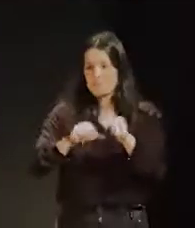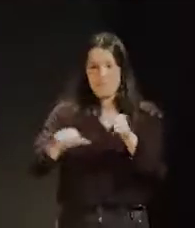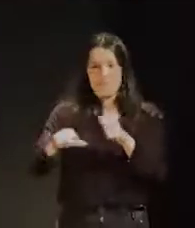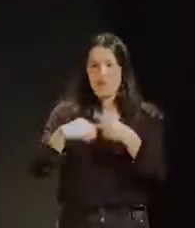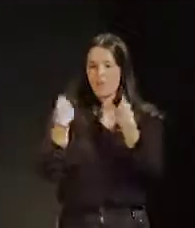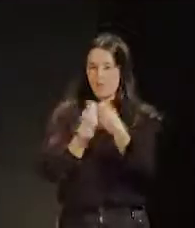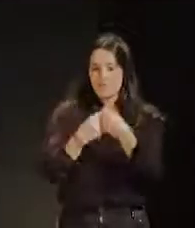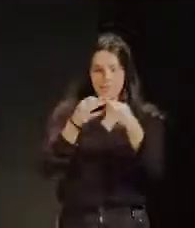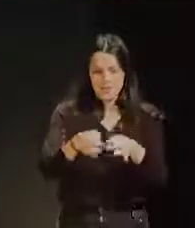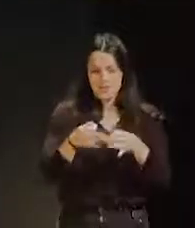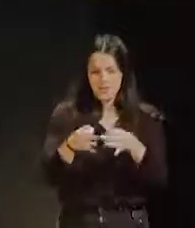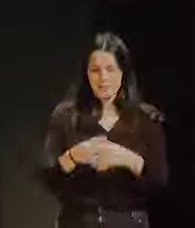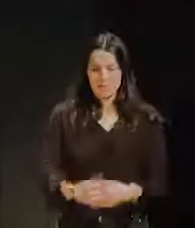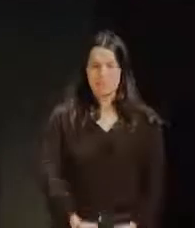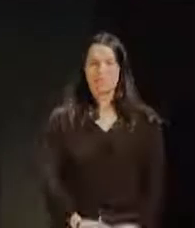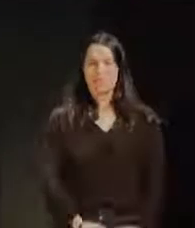tolero bien.